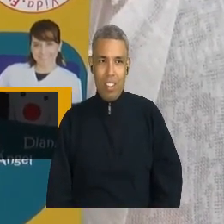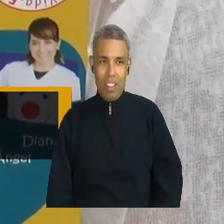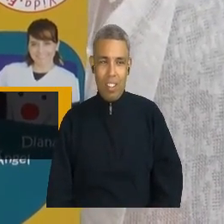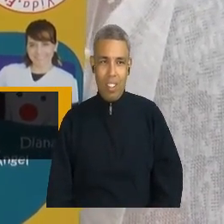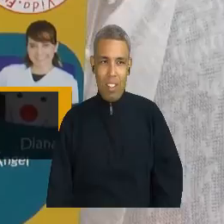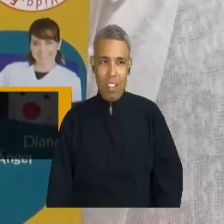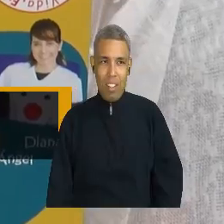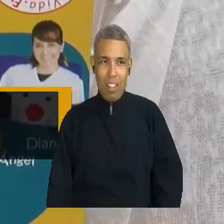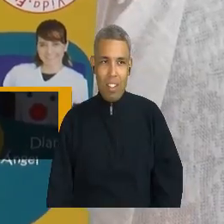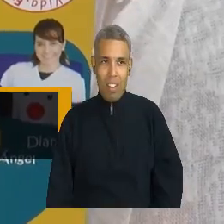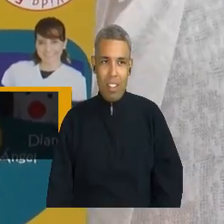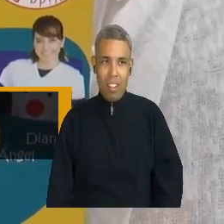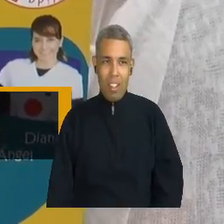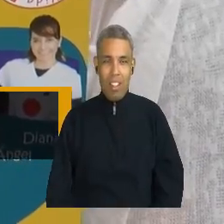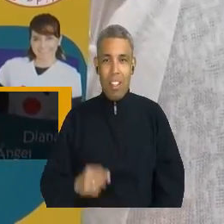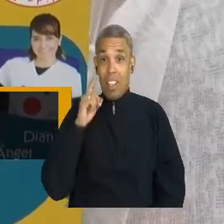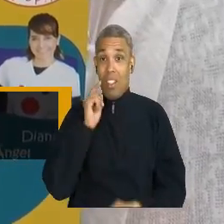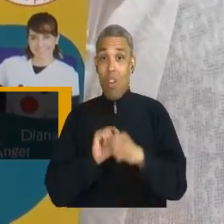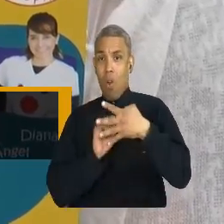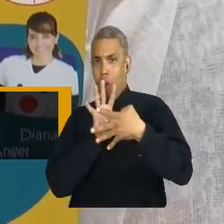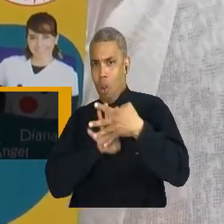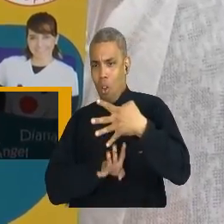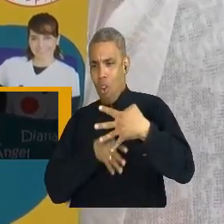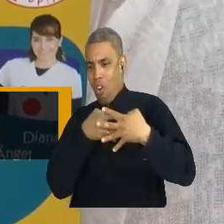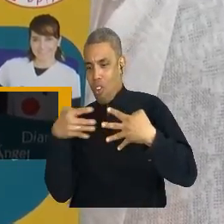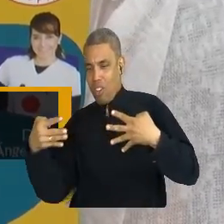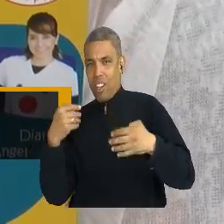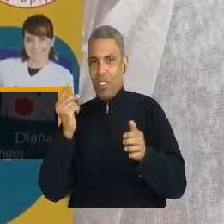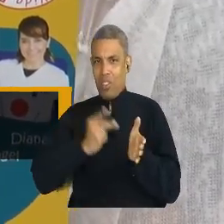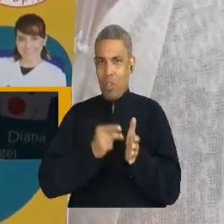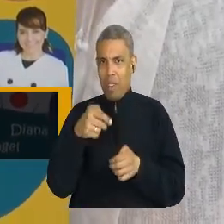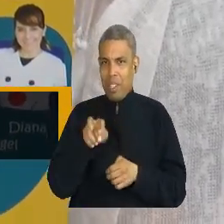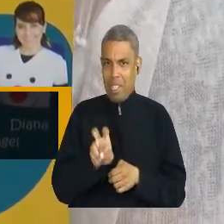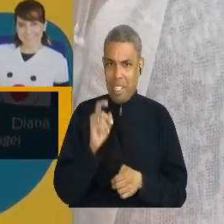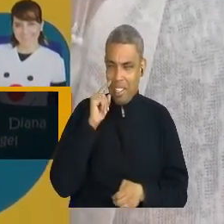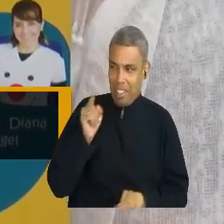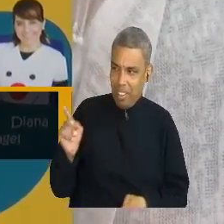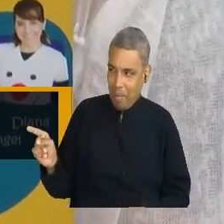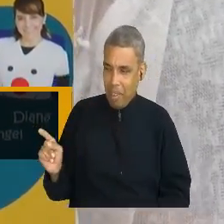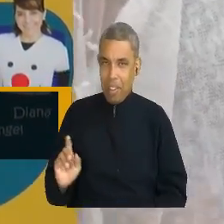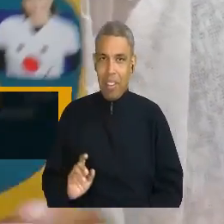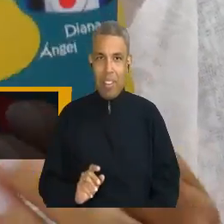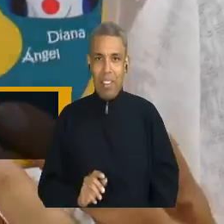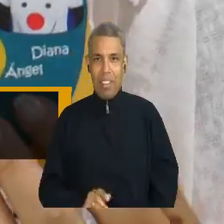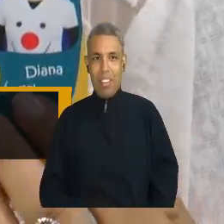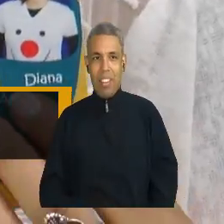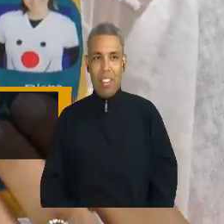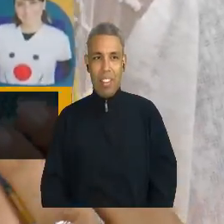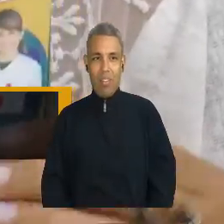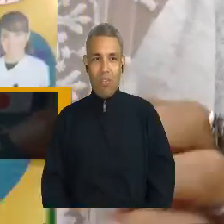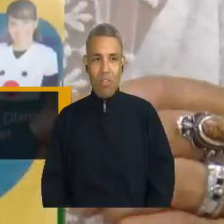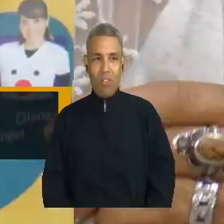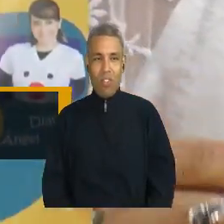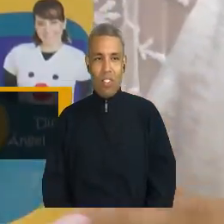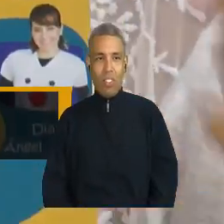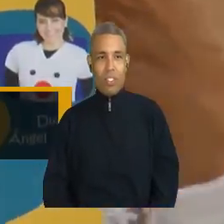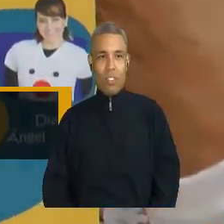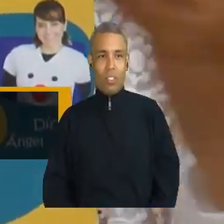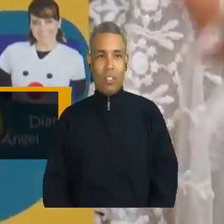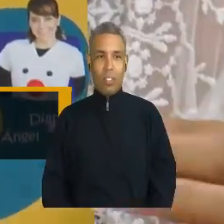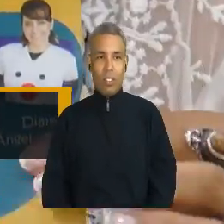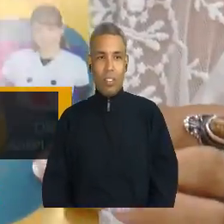nuestro calendario 2017, el cual nosotros es uno de los artículos que vendemos y es precisamente con el